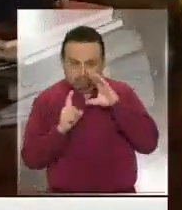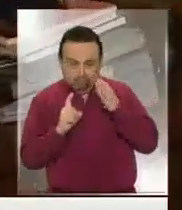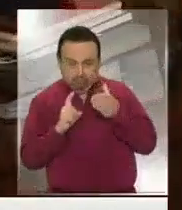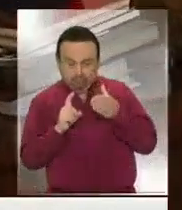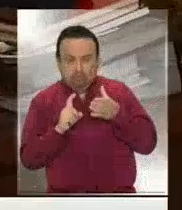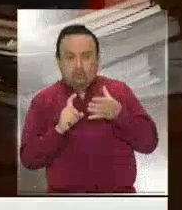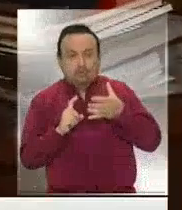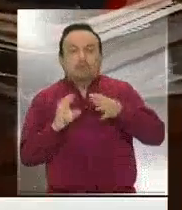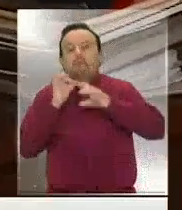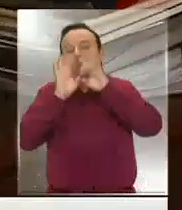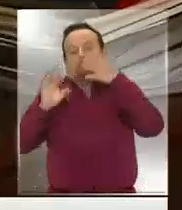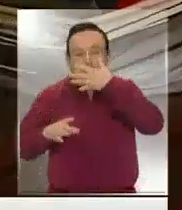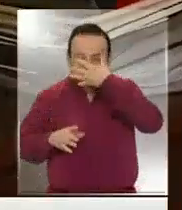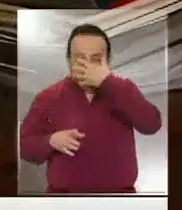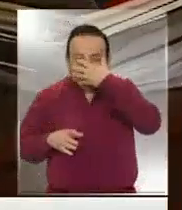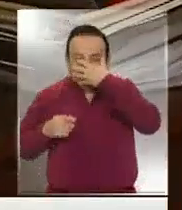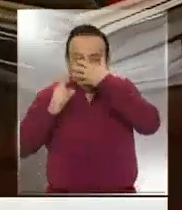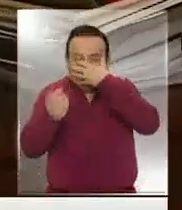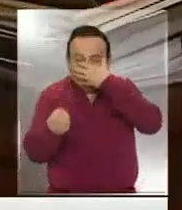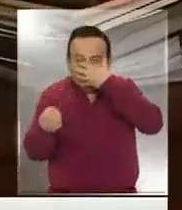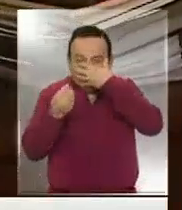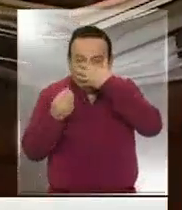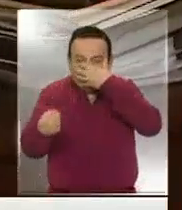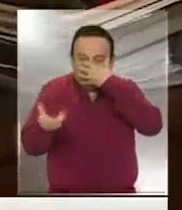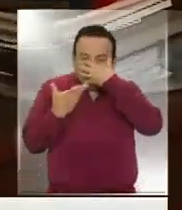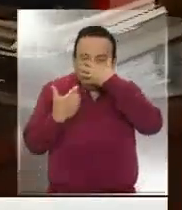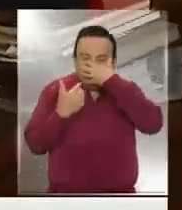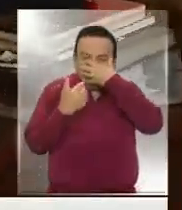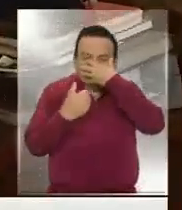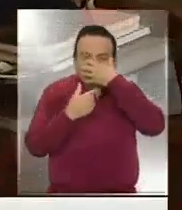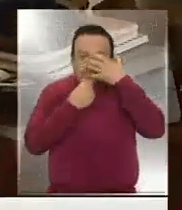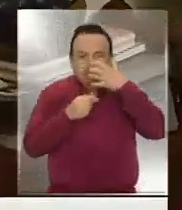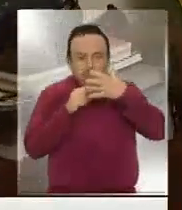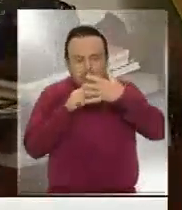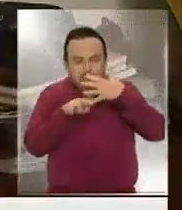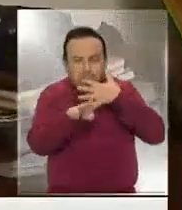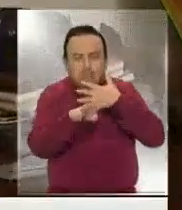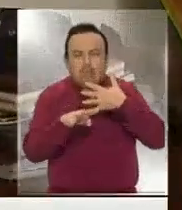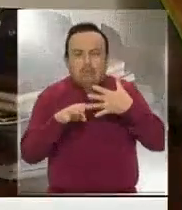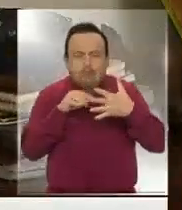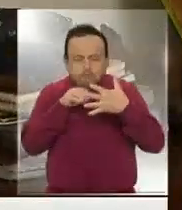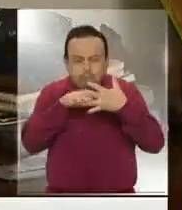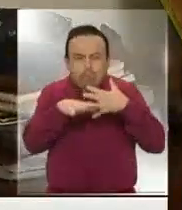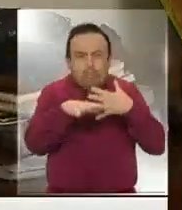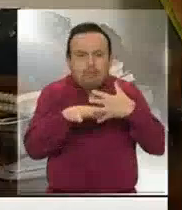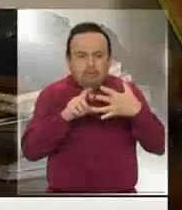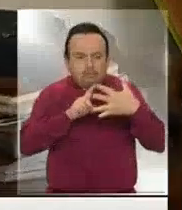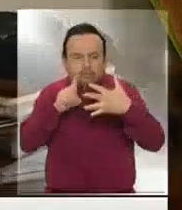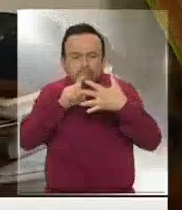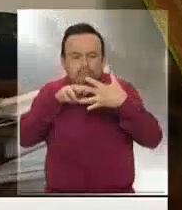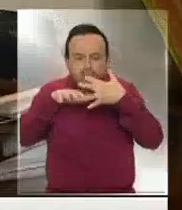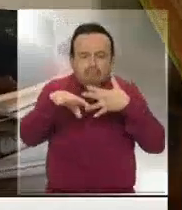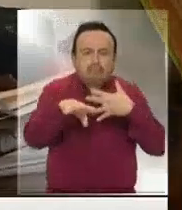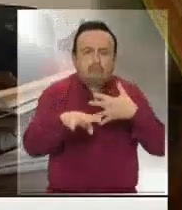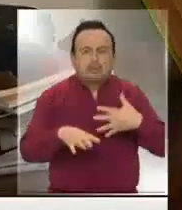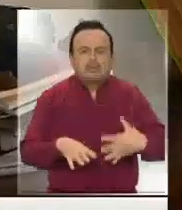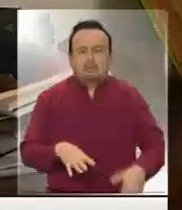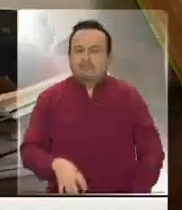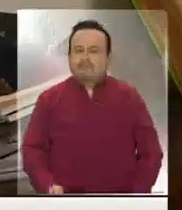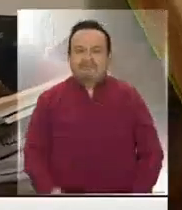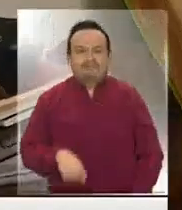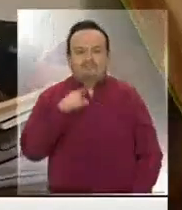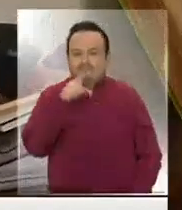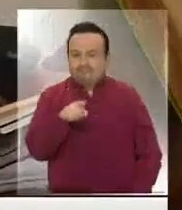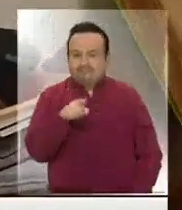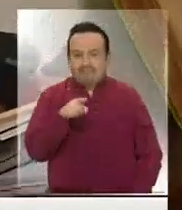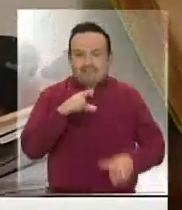pusiera y pusiera el estornudo, ustedes ven que pasa completamente la mascarilla, indicando